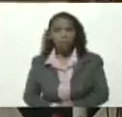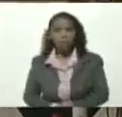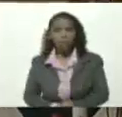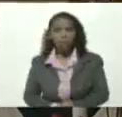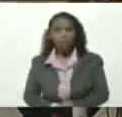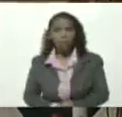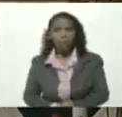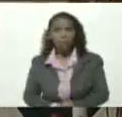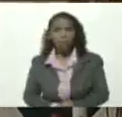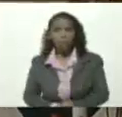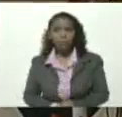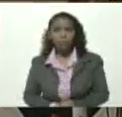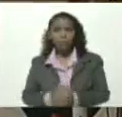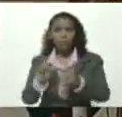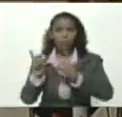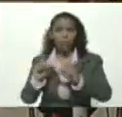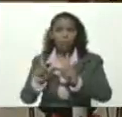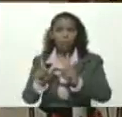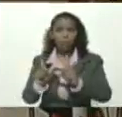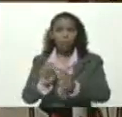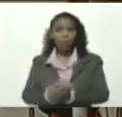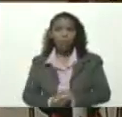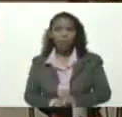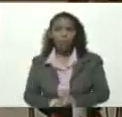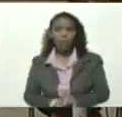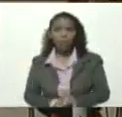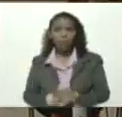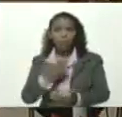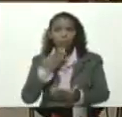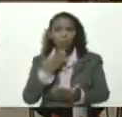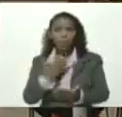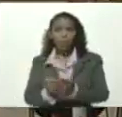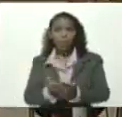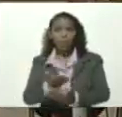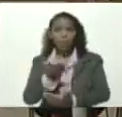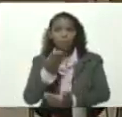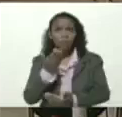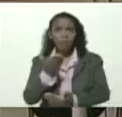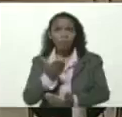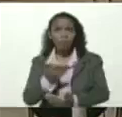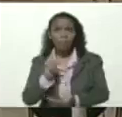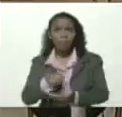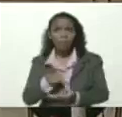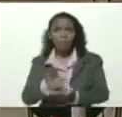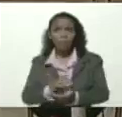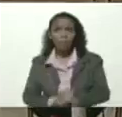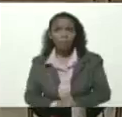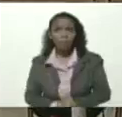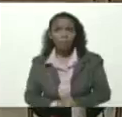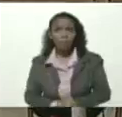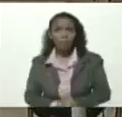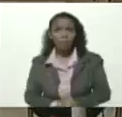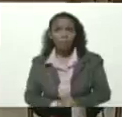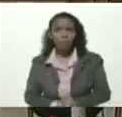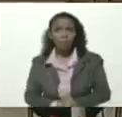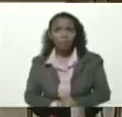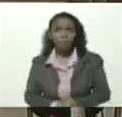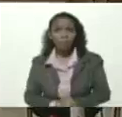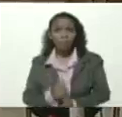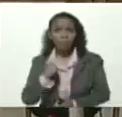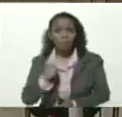de los medios de comunicación. Gracias por su presencia.